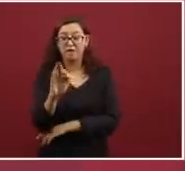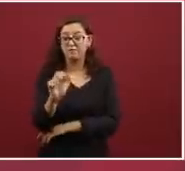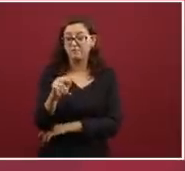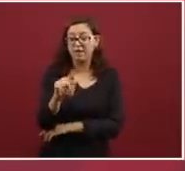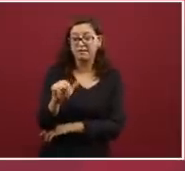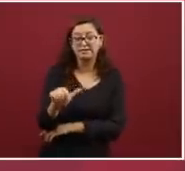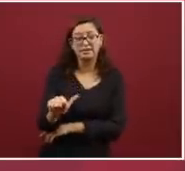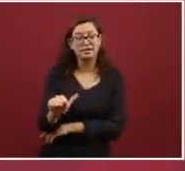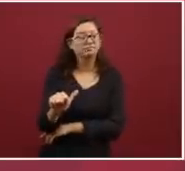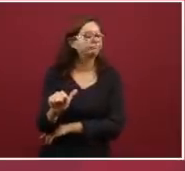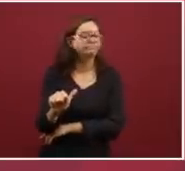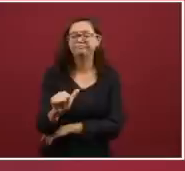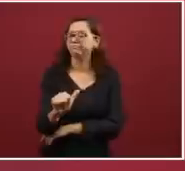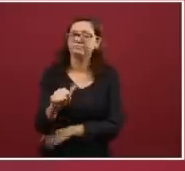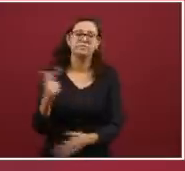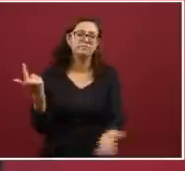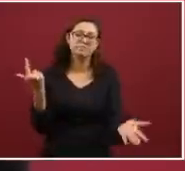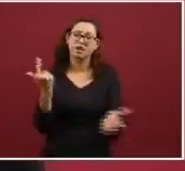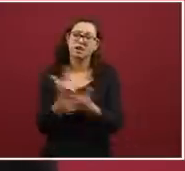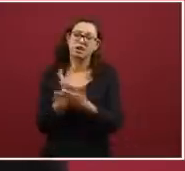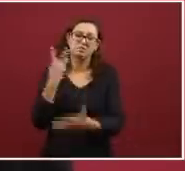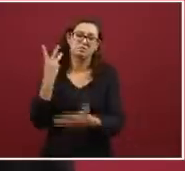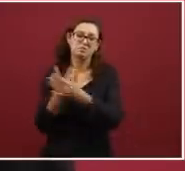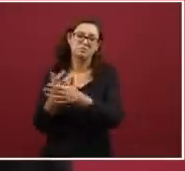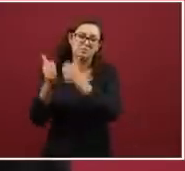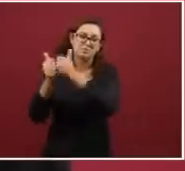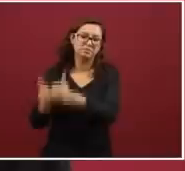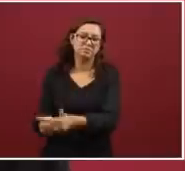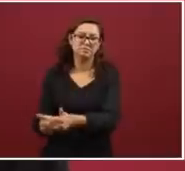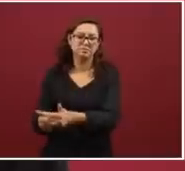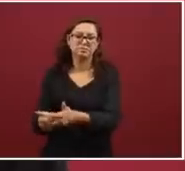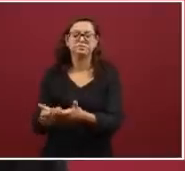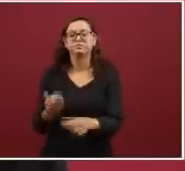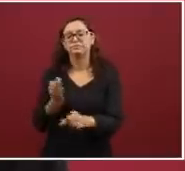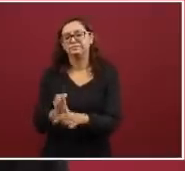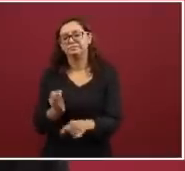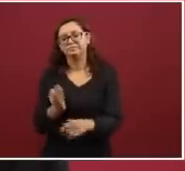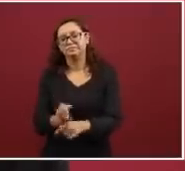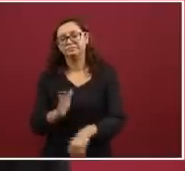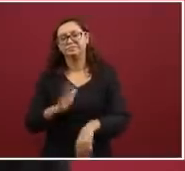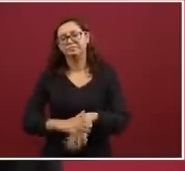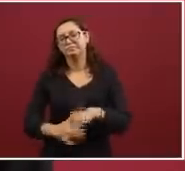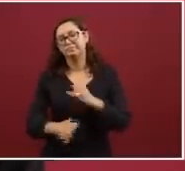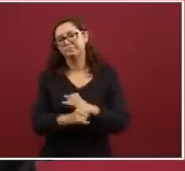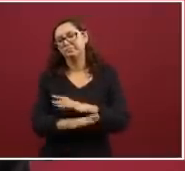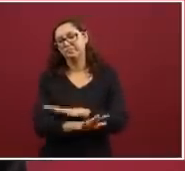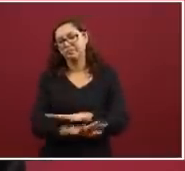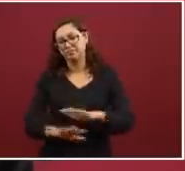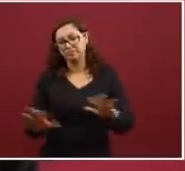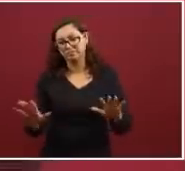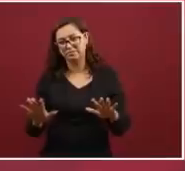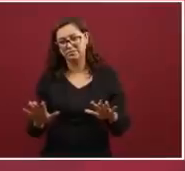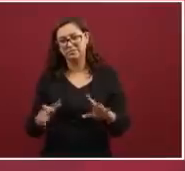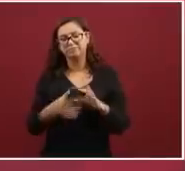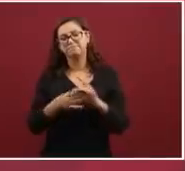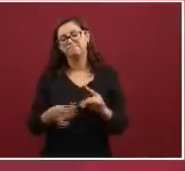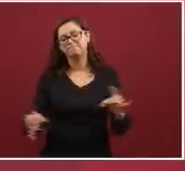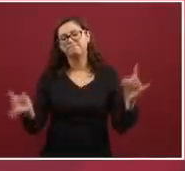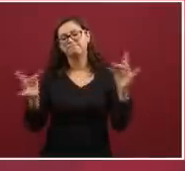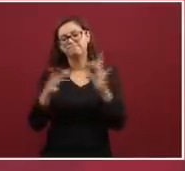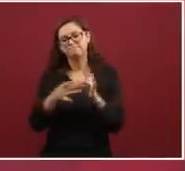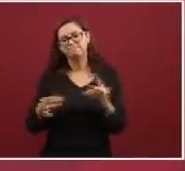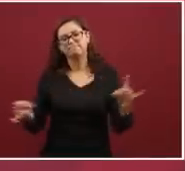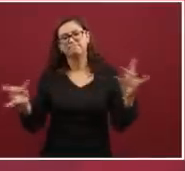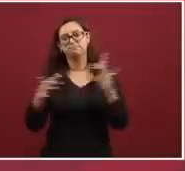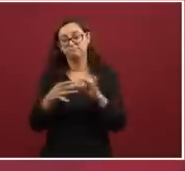Entonces, se está informando para prevenir y les van a explicar